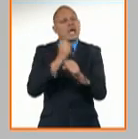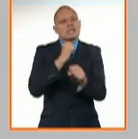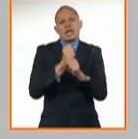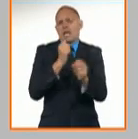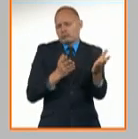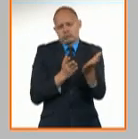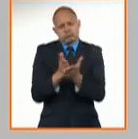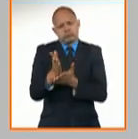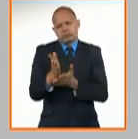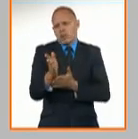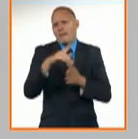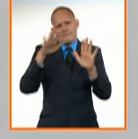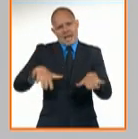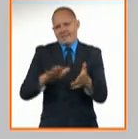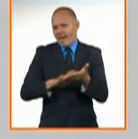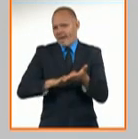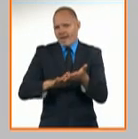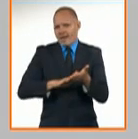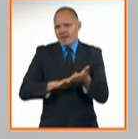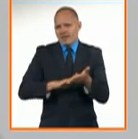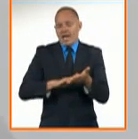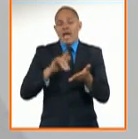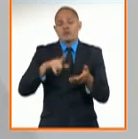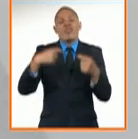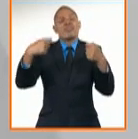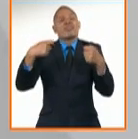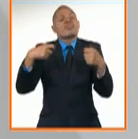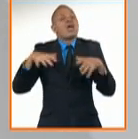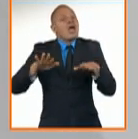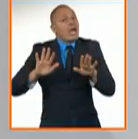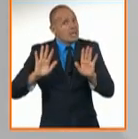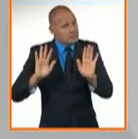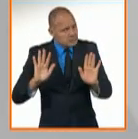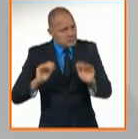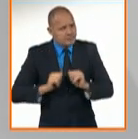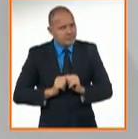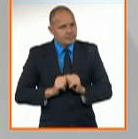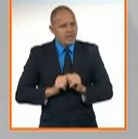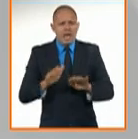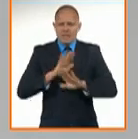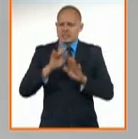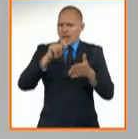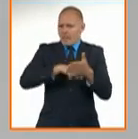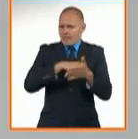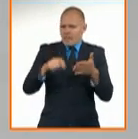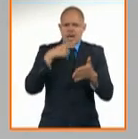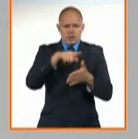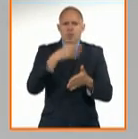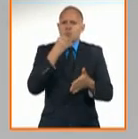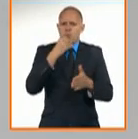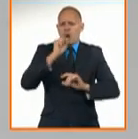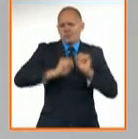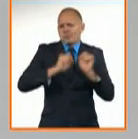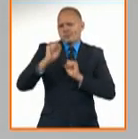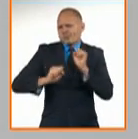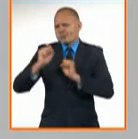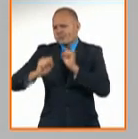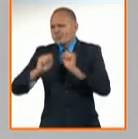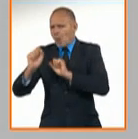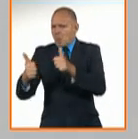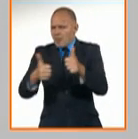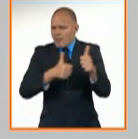cuando se proyecta el circuito y se produce proyecta para un nivel de carga pero nunca esa carga coincide totalmente